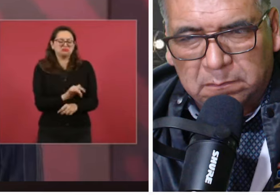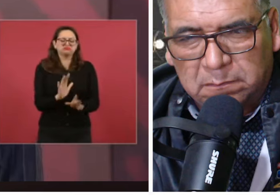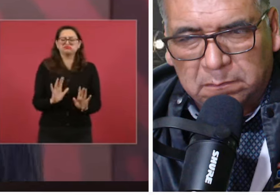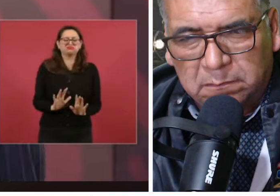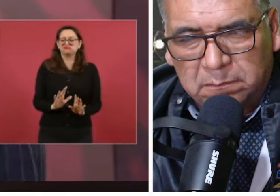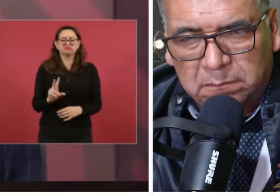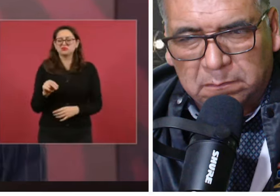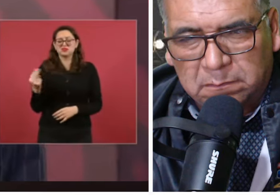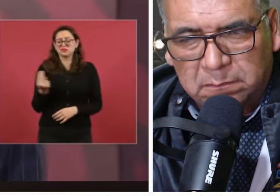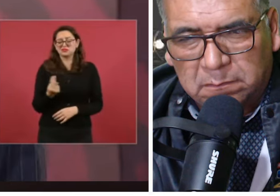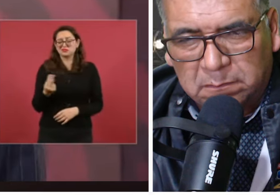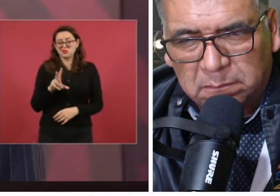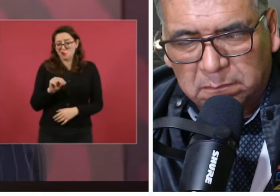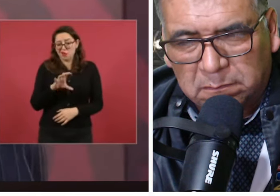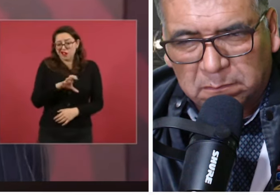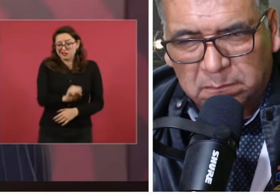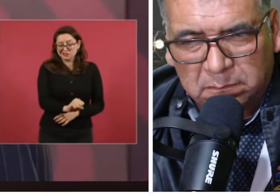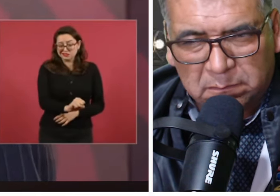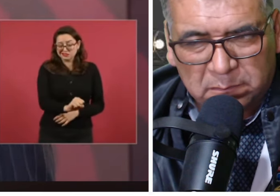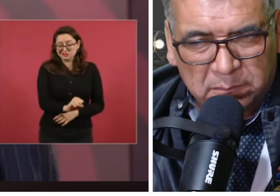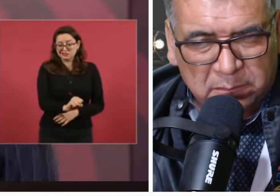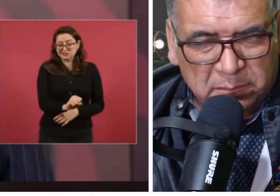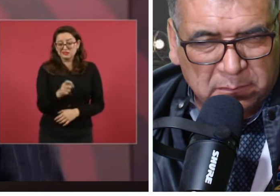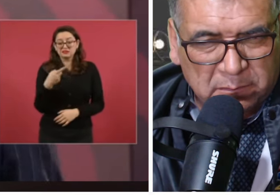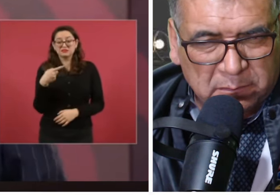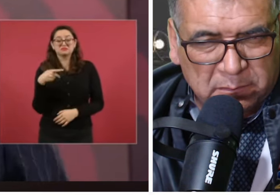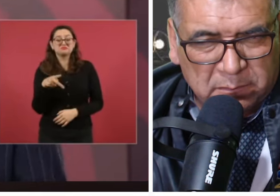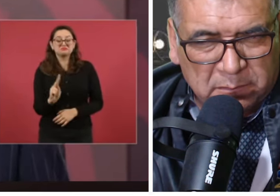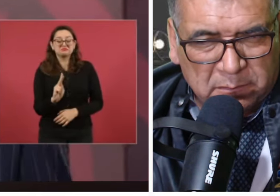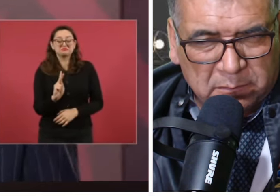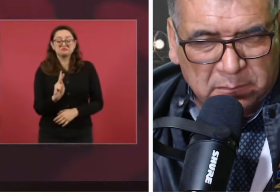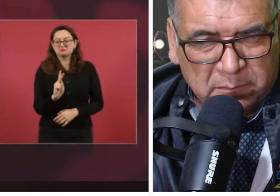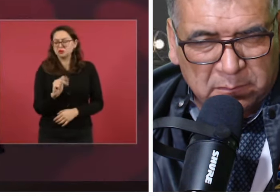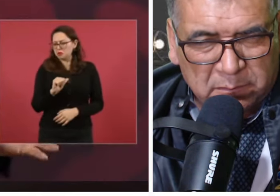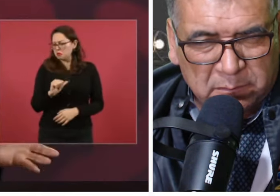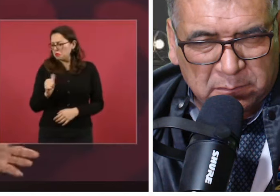No me alcanza para eso. Pero